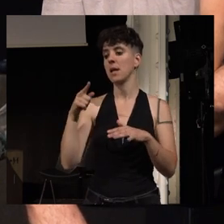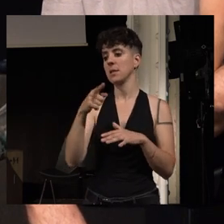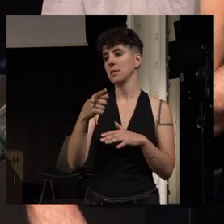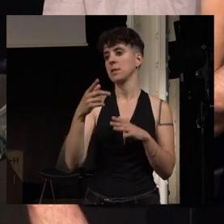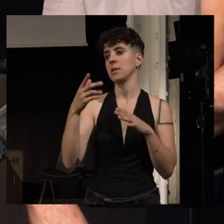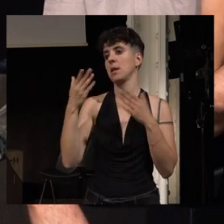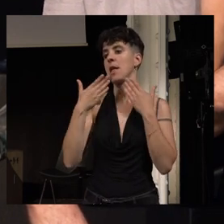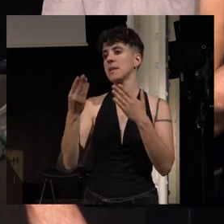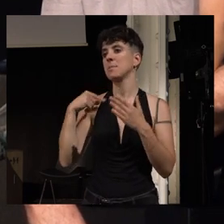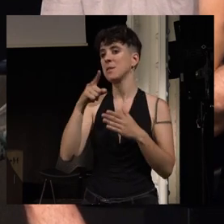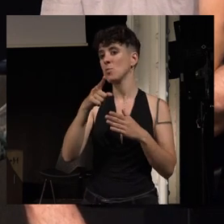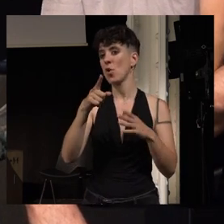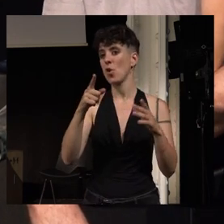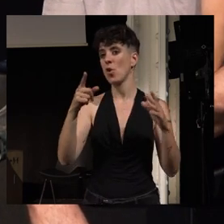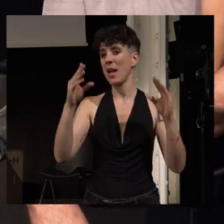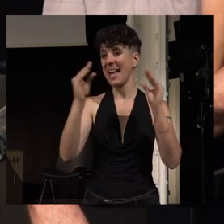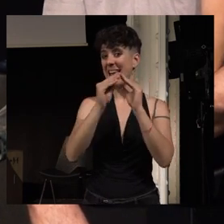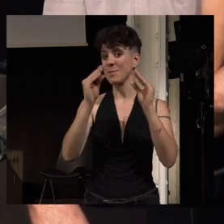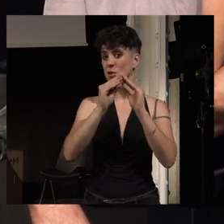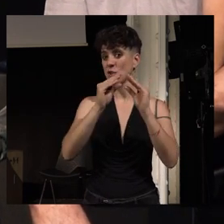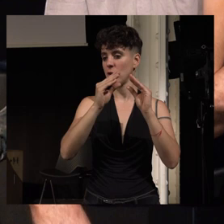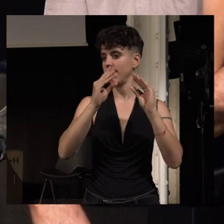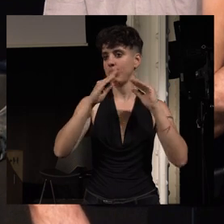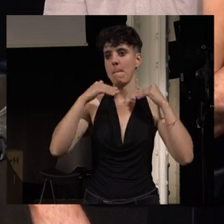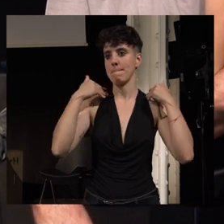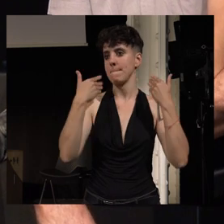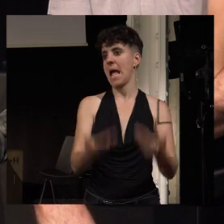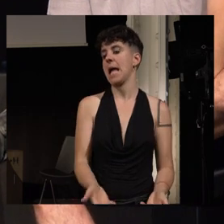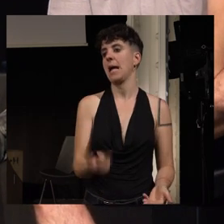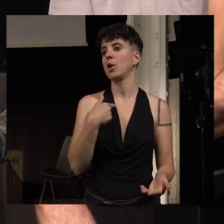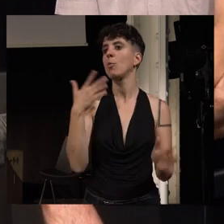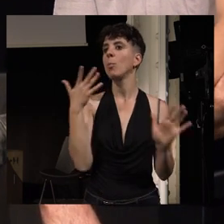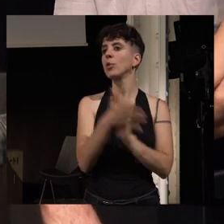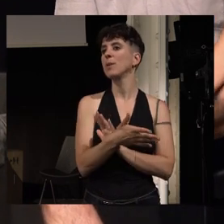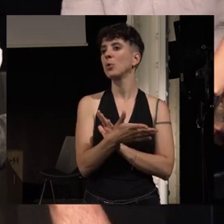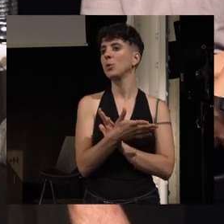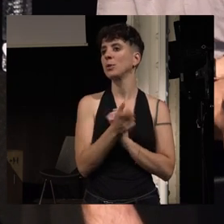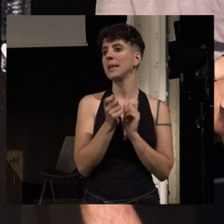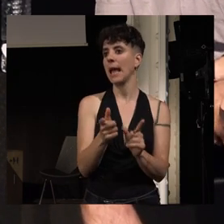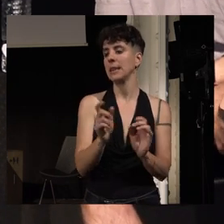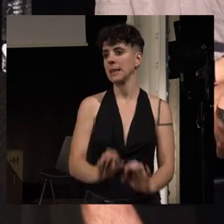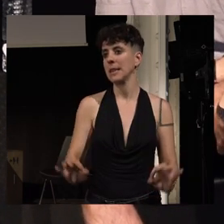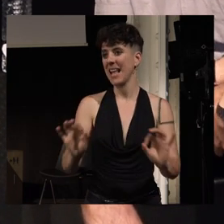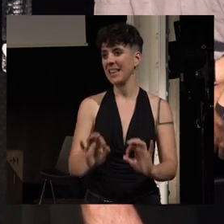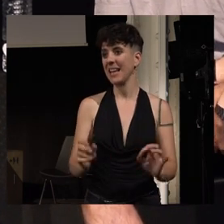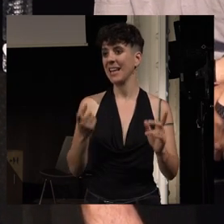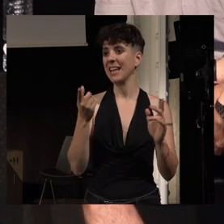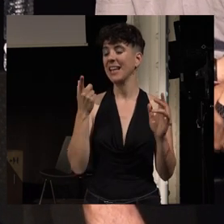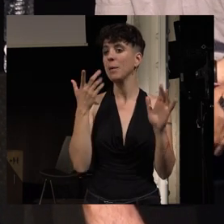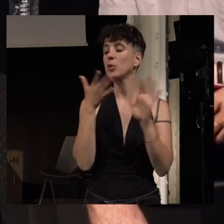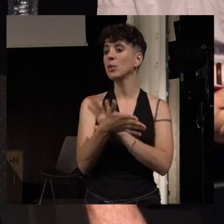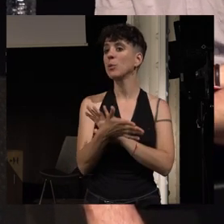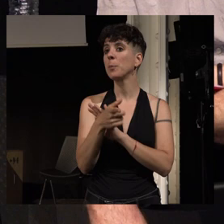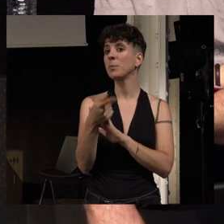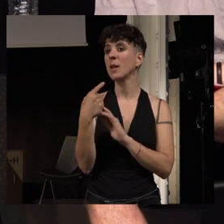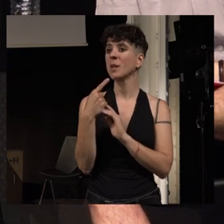se caiga, no han dado ni una razón. Y seguramente no han dado esa razón, porque la razón sería, seguro